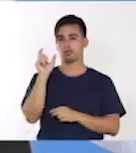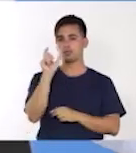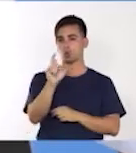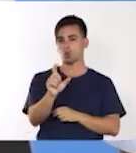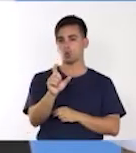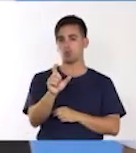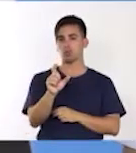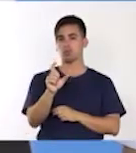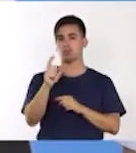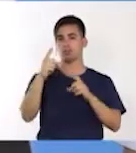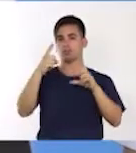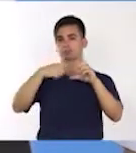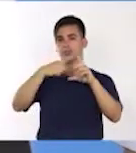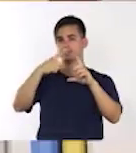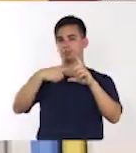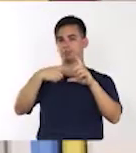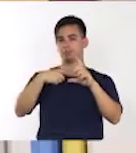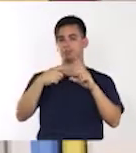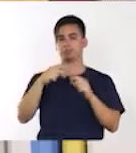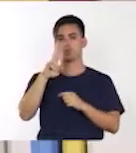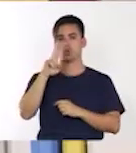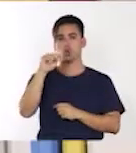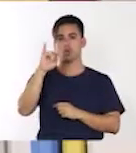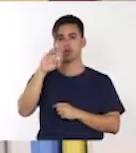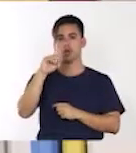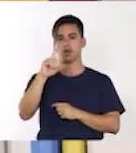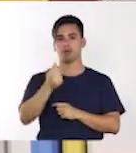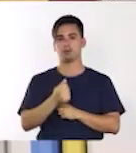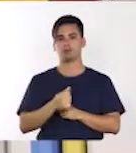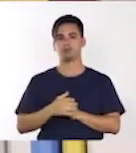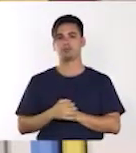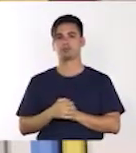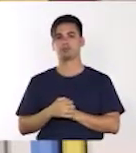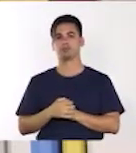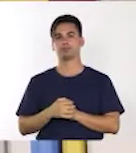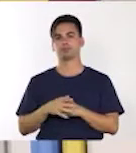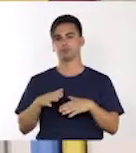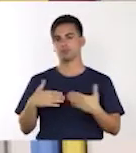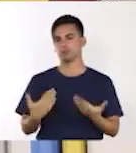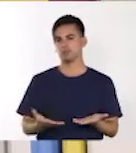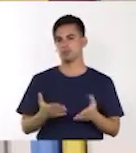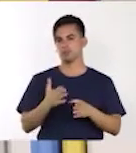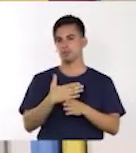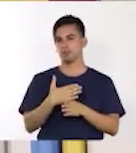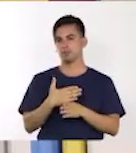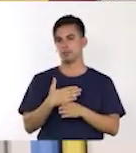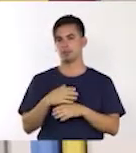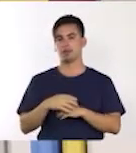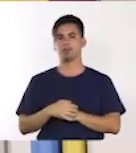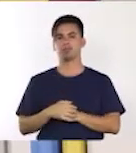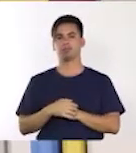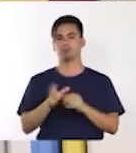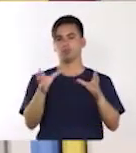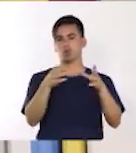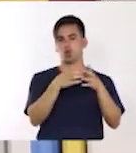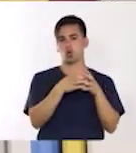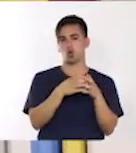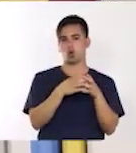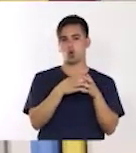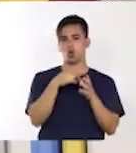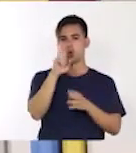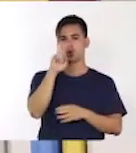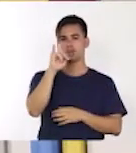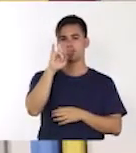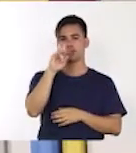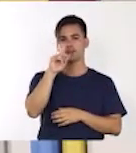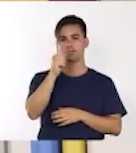unidad. Es decir, si trabajamos la unidad 1 y 2 en